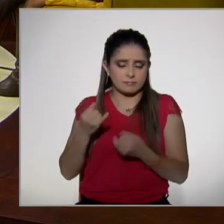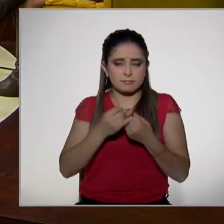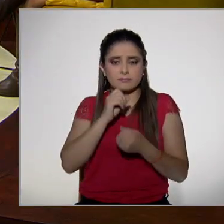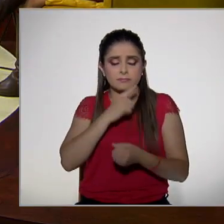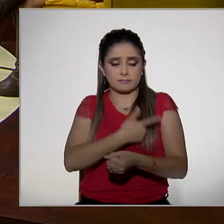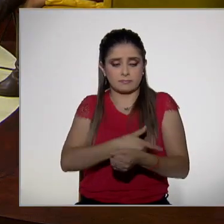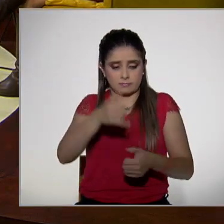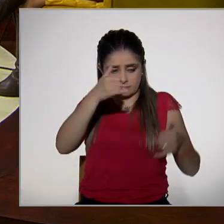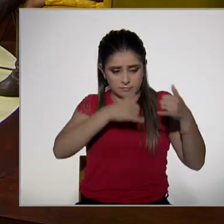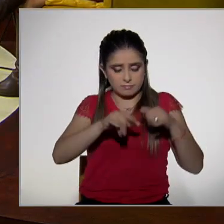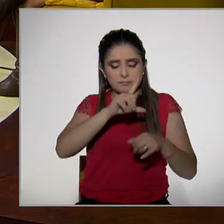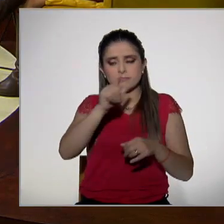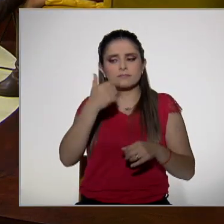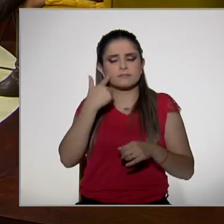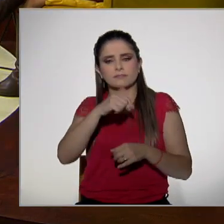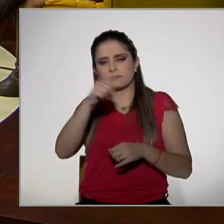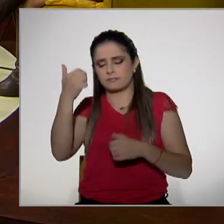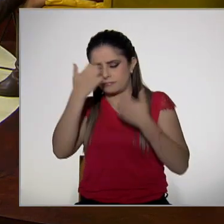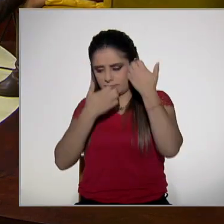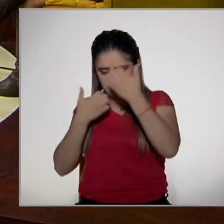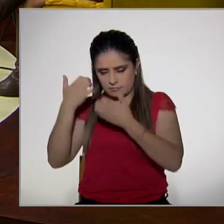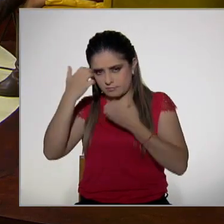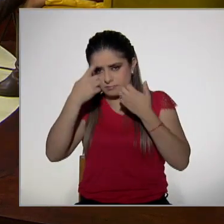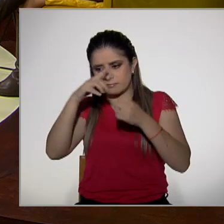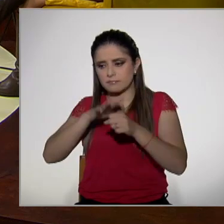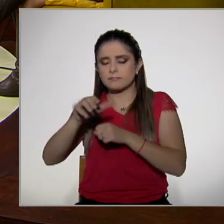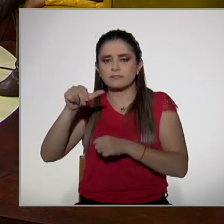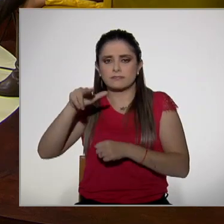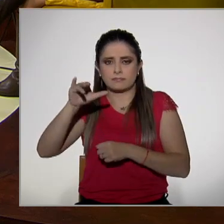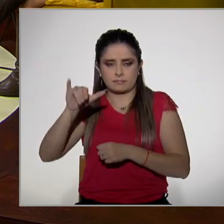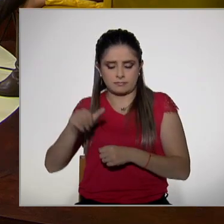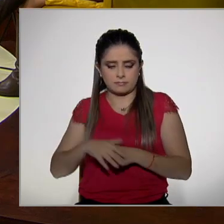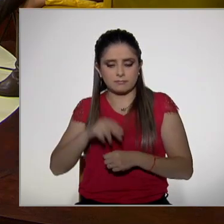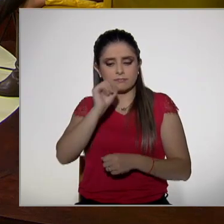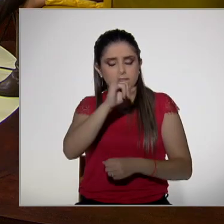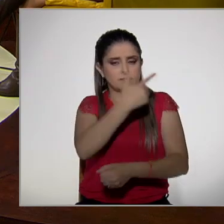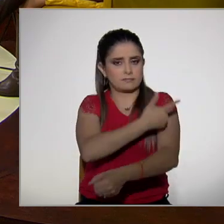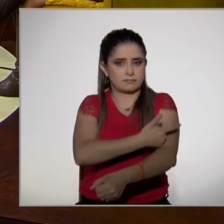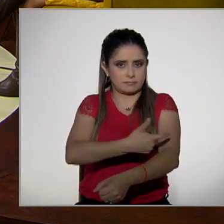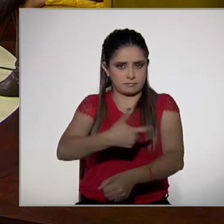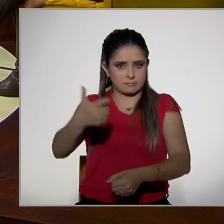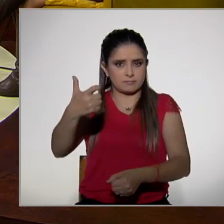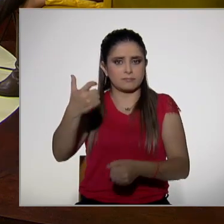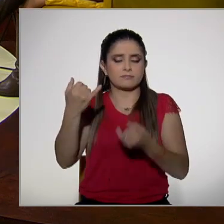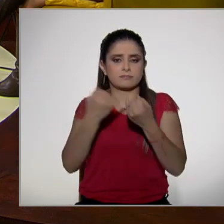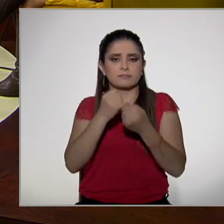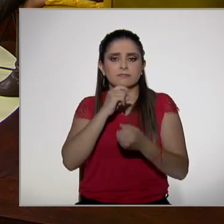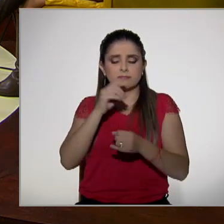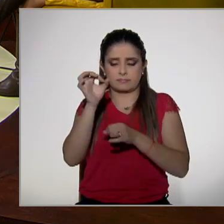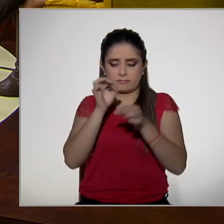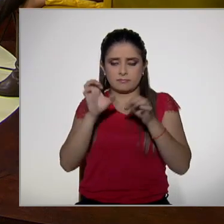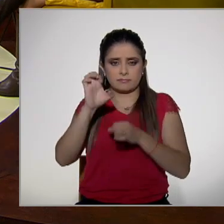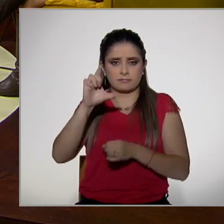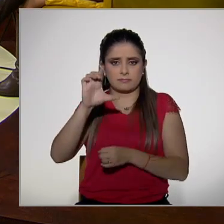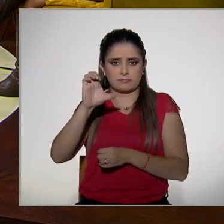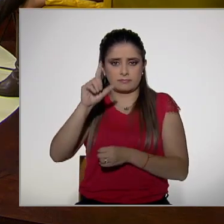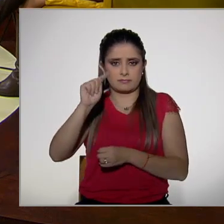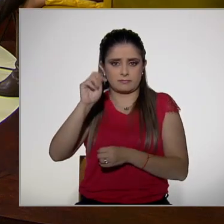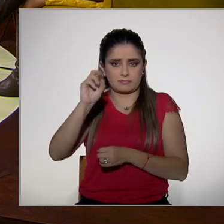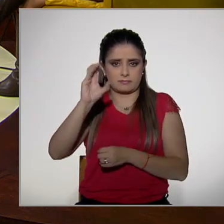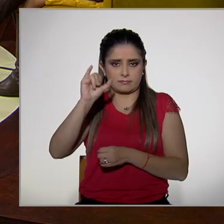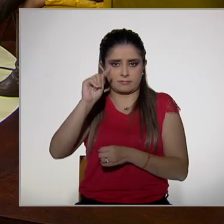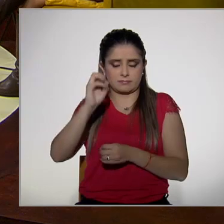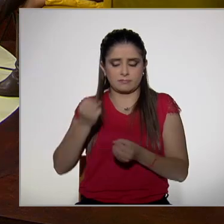orientará para ir a ver hacia dónde vas a estudiar desde que termines la biometría la amplitud de distribución del eritrocitos es importante sí